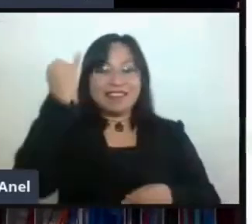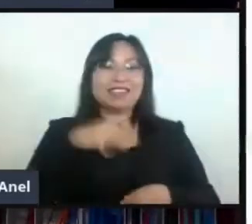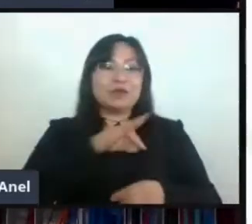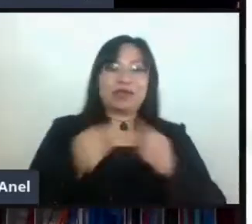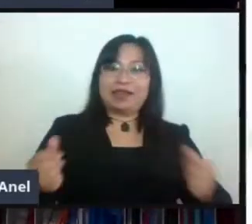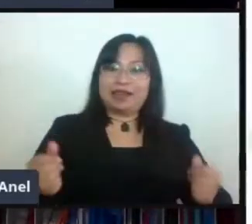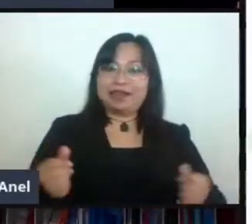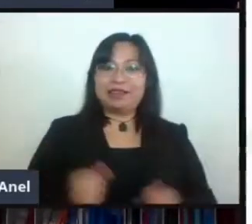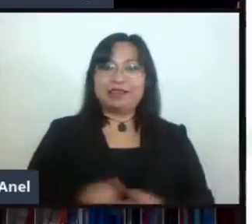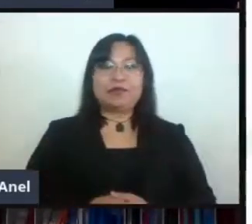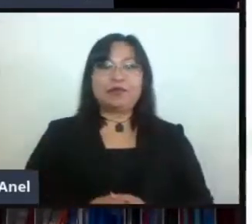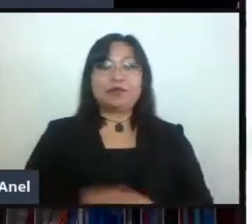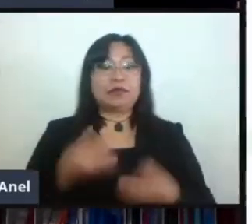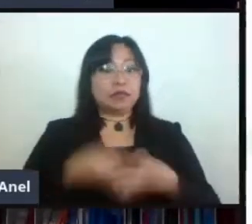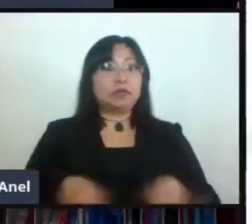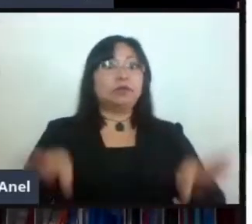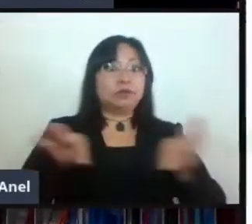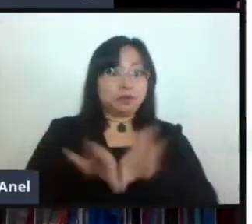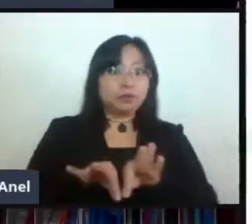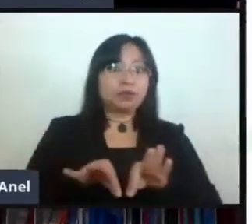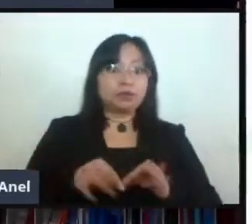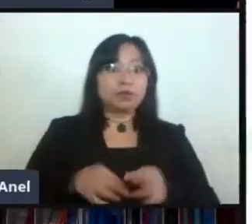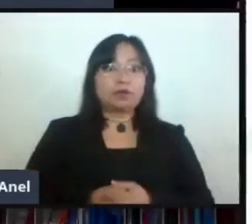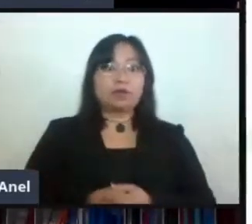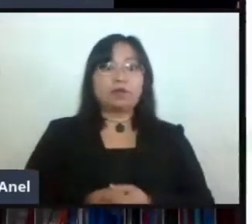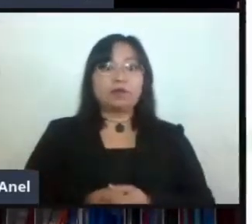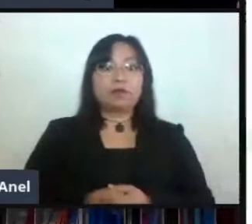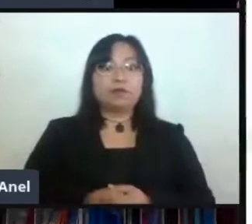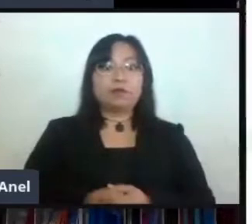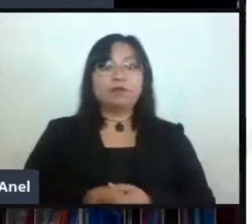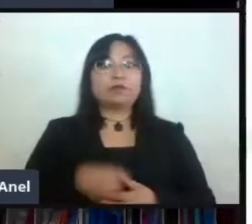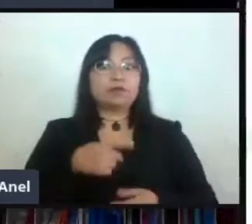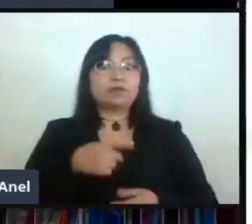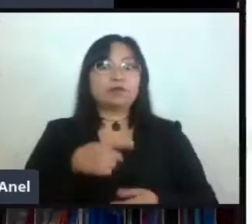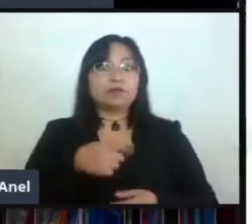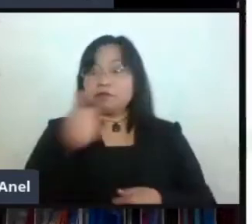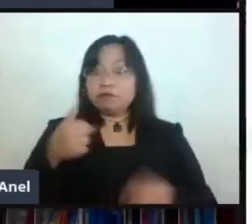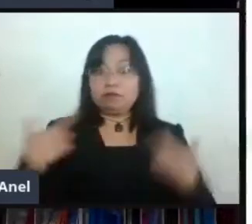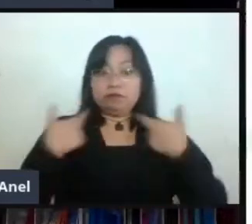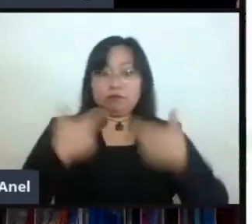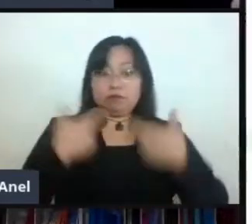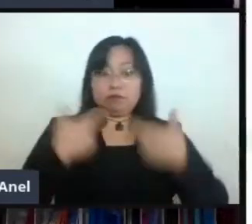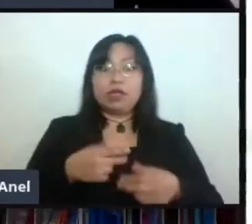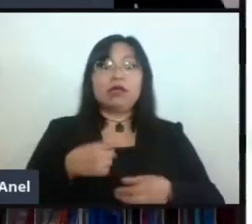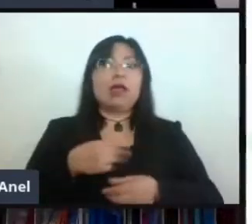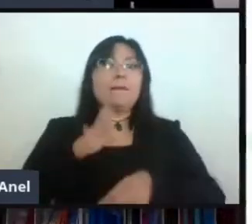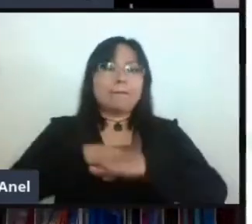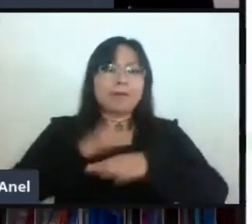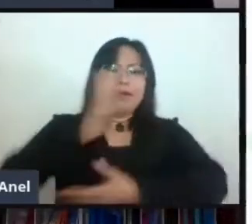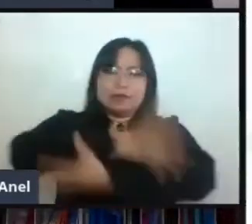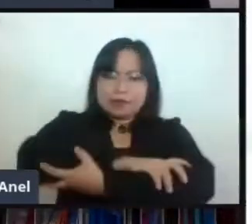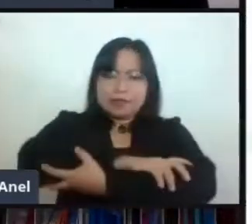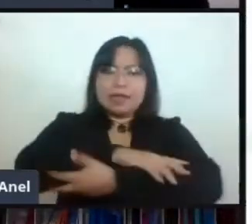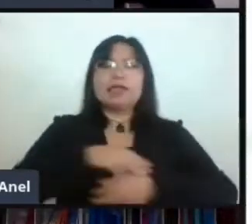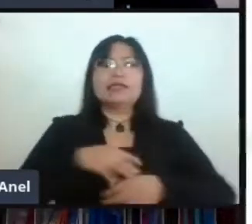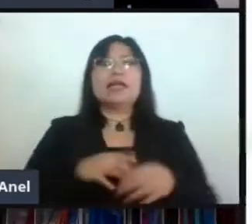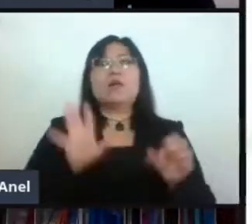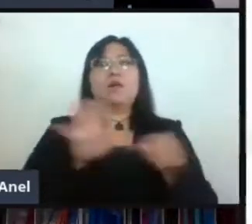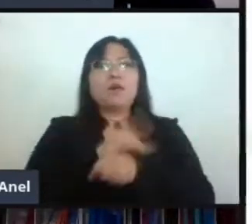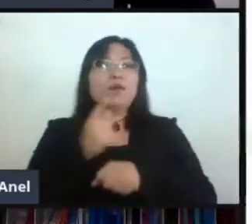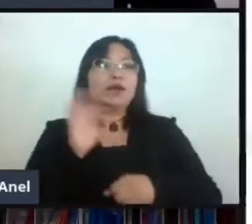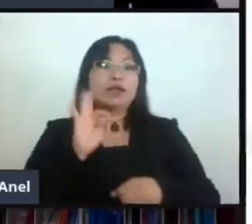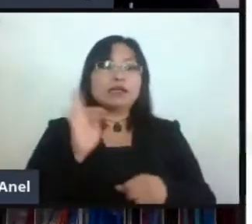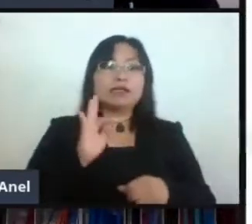muy importante, maestras, maestros, que hagamos comunidad, que seamos proactivos, creativos, que